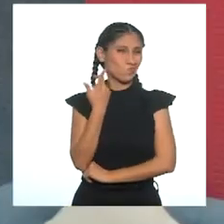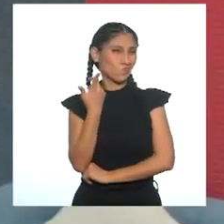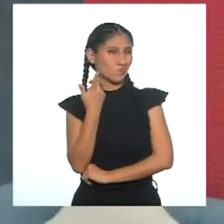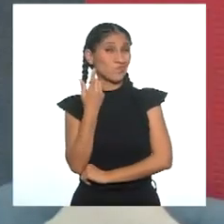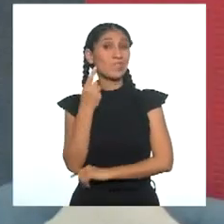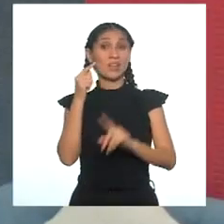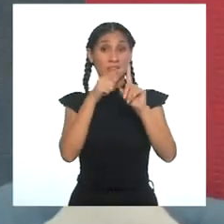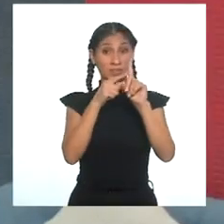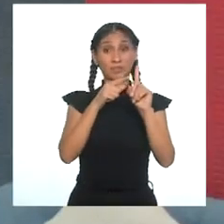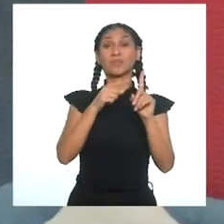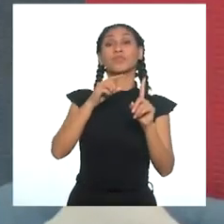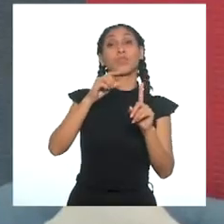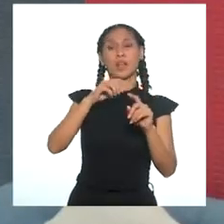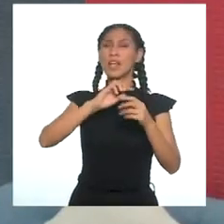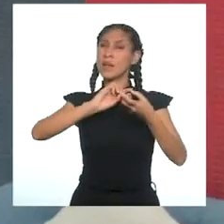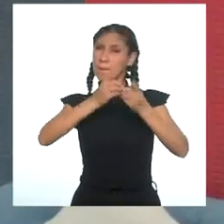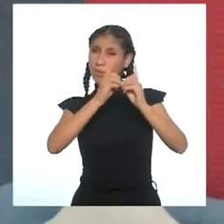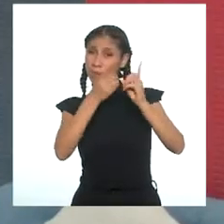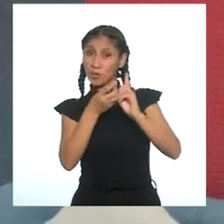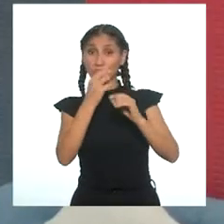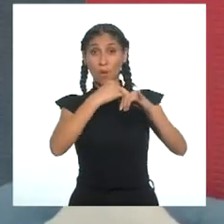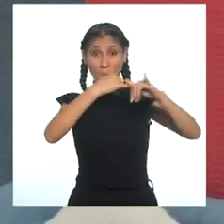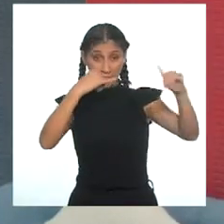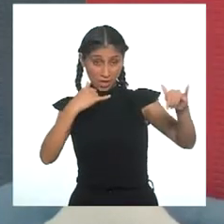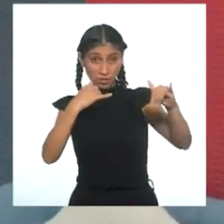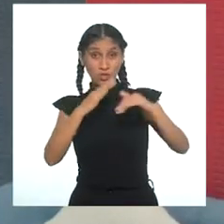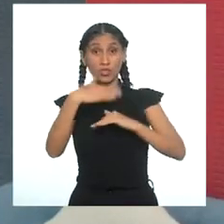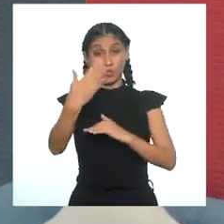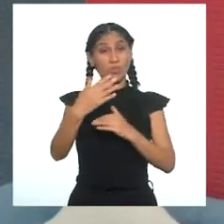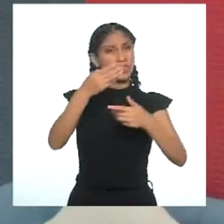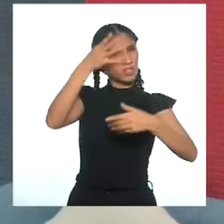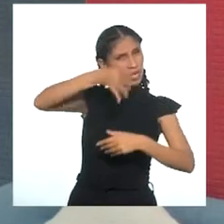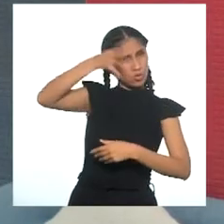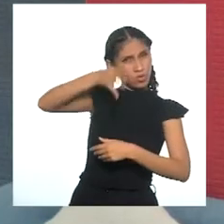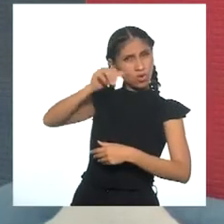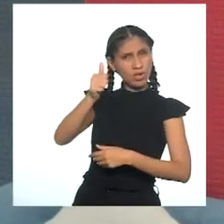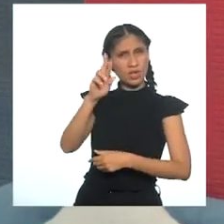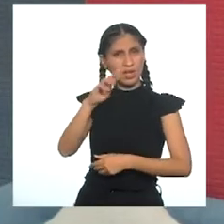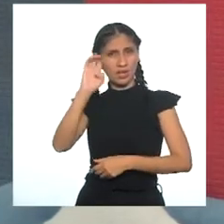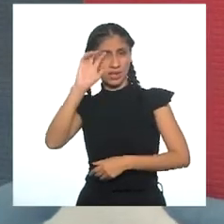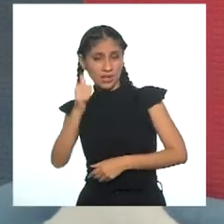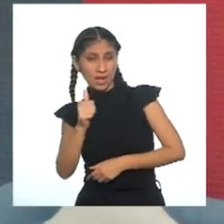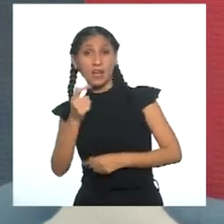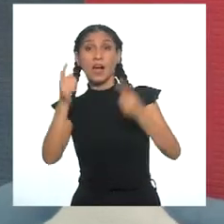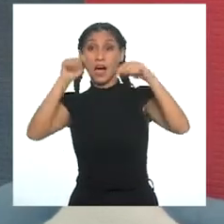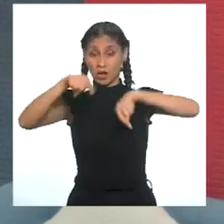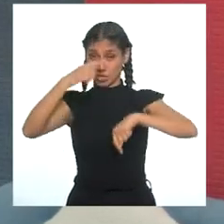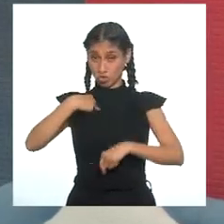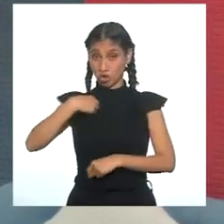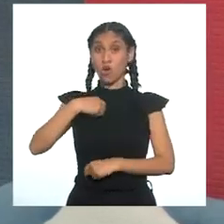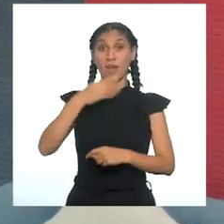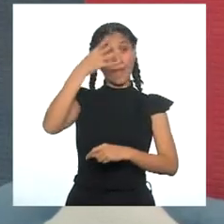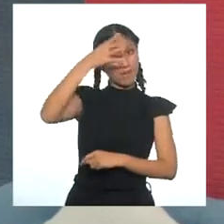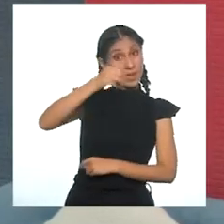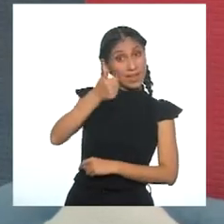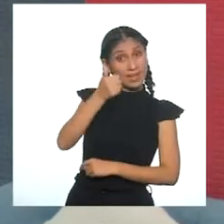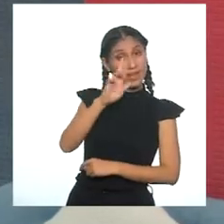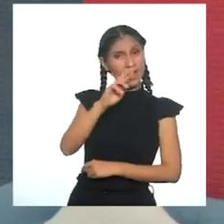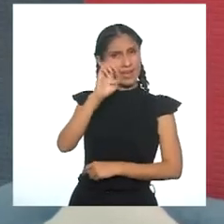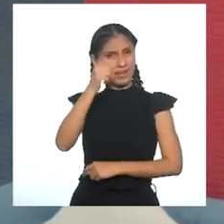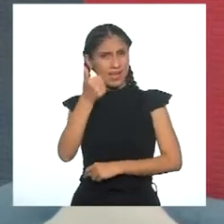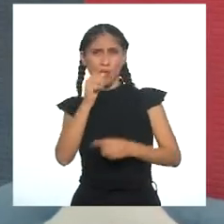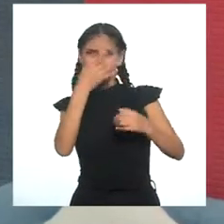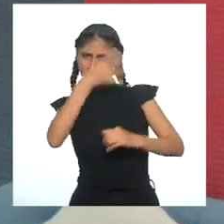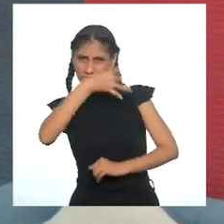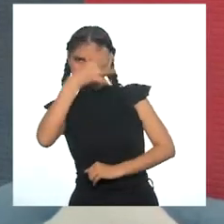Mario convirtió a metros la medida de los lados y luego calculó el área. Yo voy a calcular el área y luego convertiré esa cifra a la unidad de